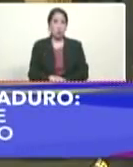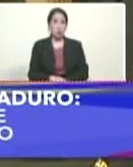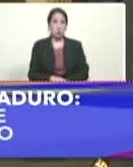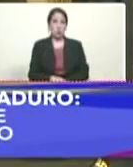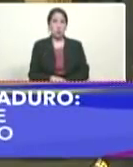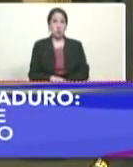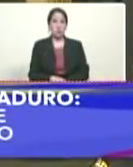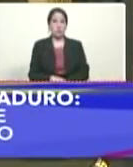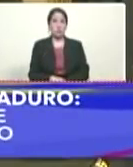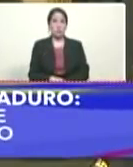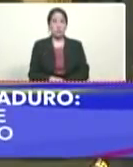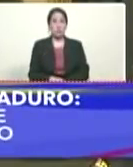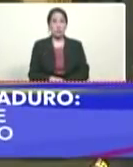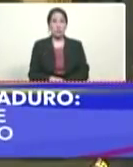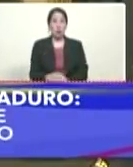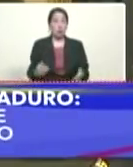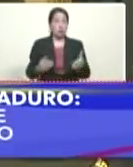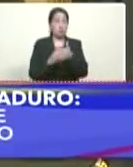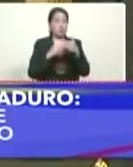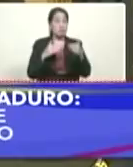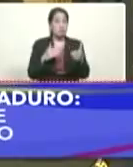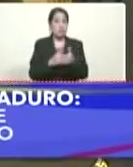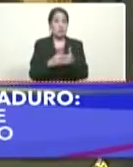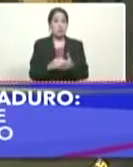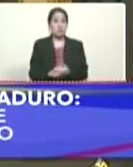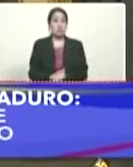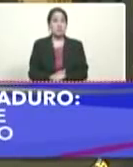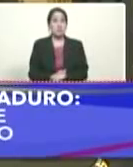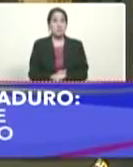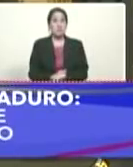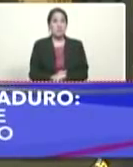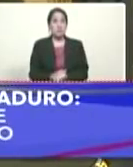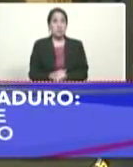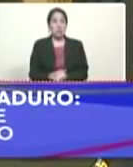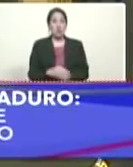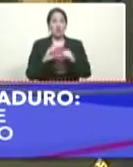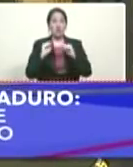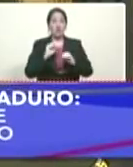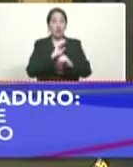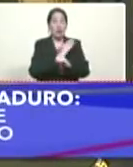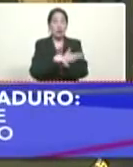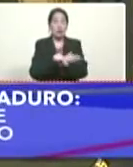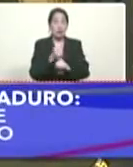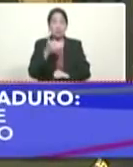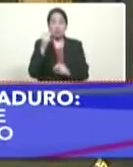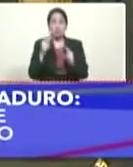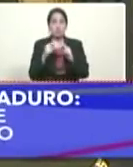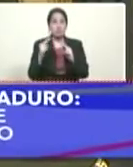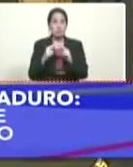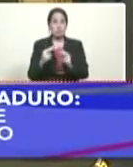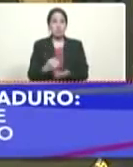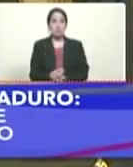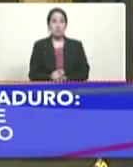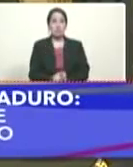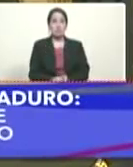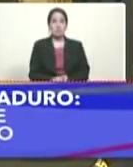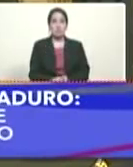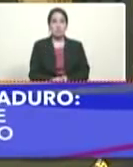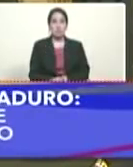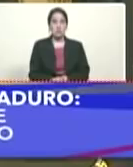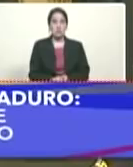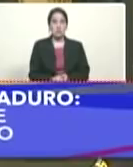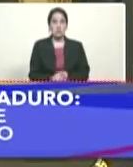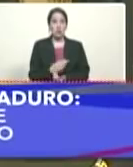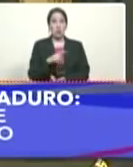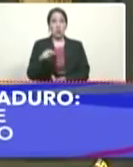tiene un ataque el más duro que se conozca y nuestro